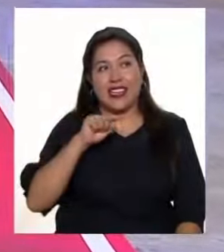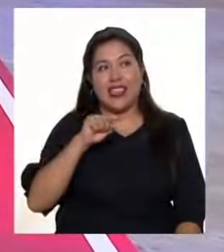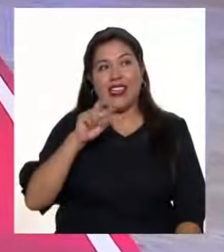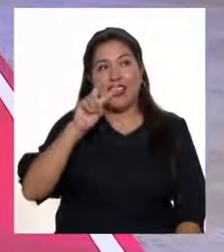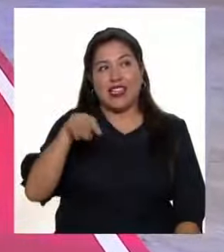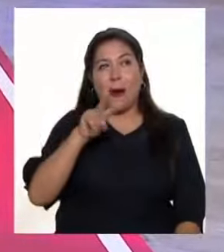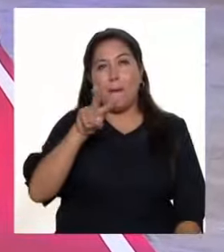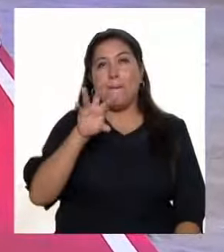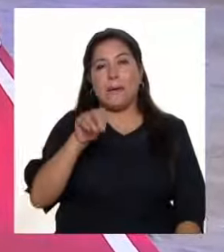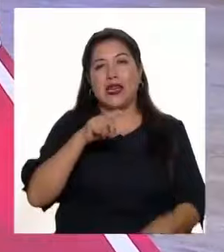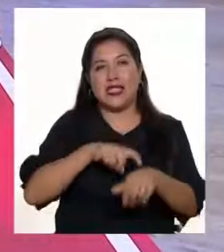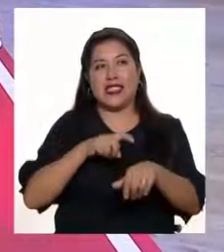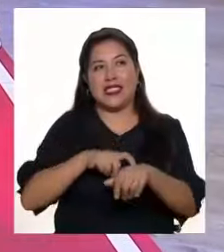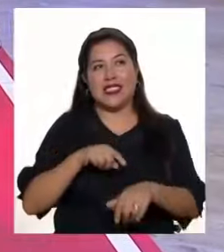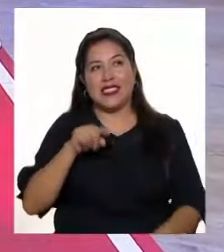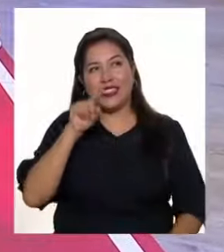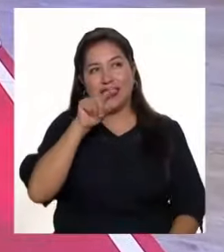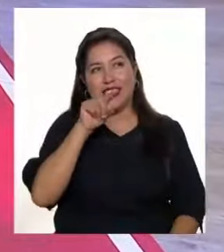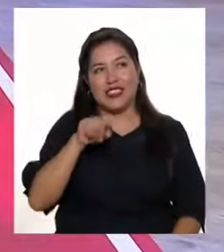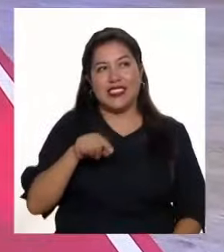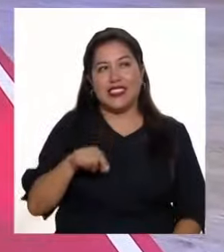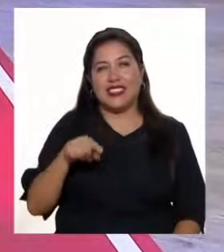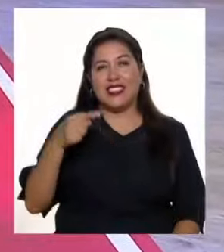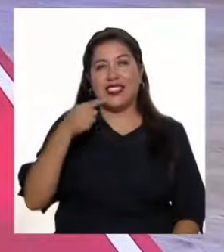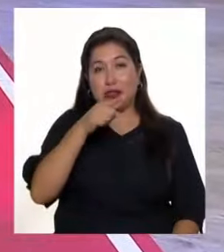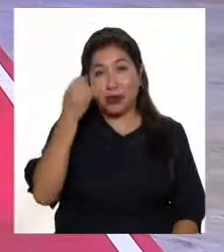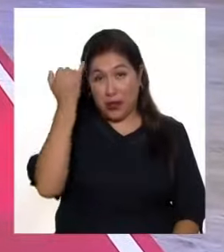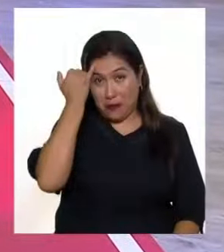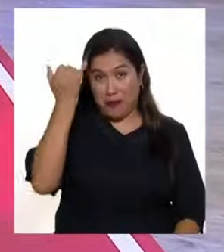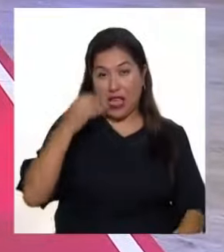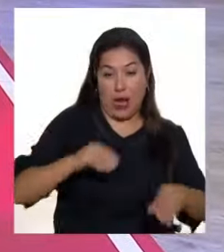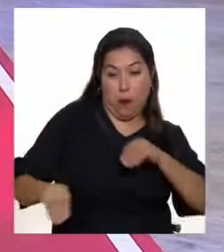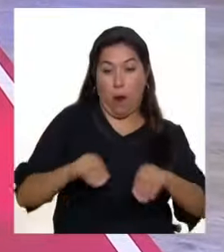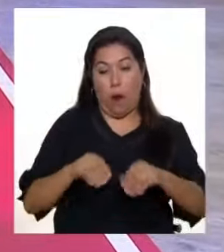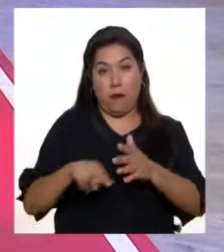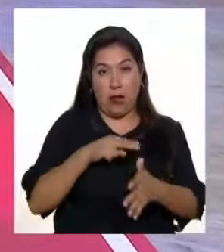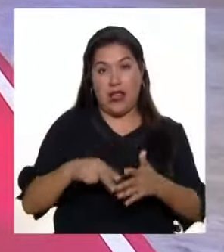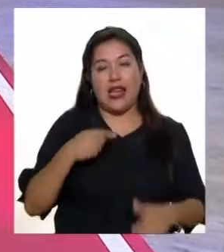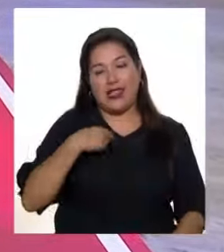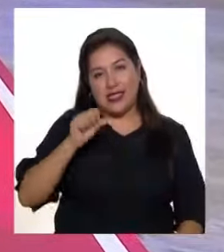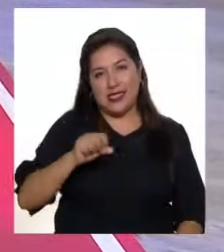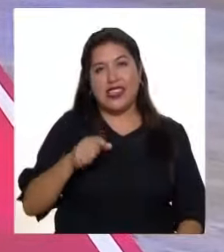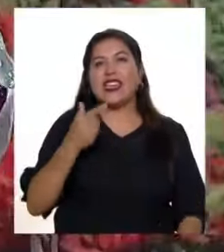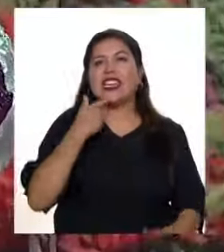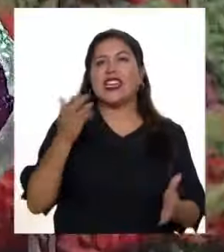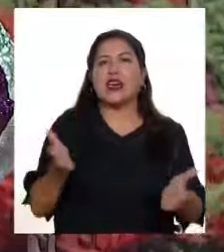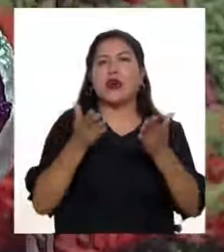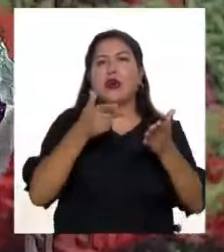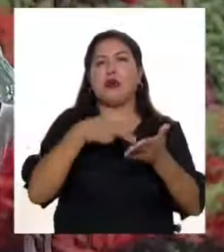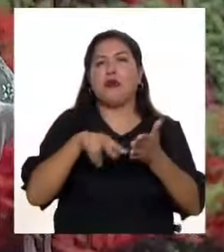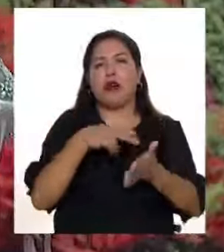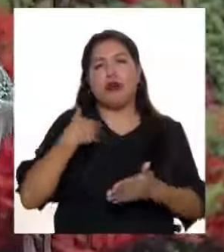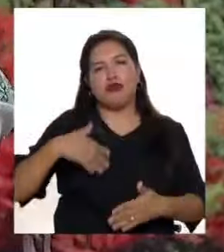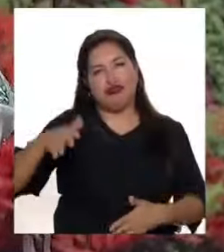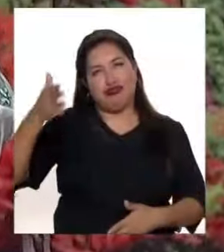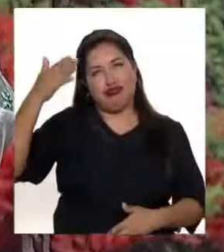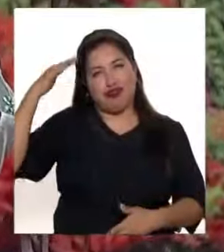2020. Andrea, tú eres la creadora de este movimiento. Así es. ¿Y qué te motivó a crear este movimiento? Bueno, yo bailo folclore hace